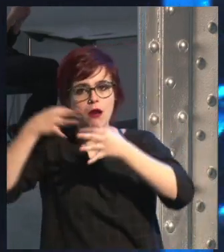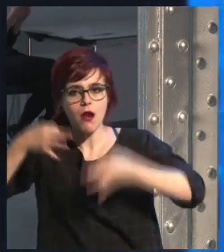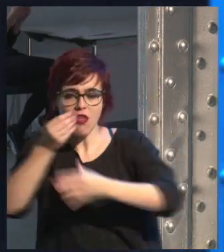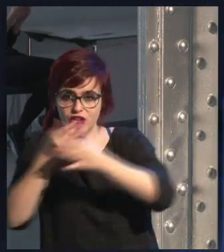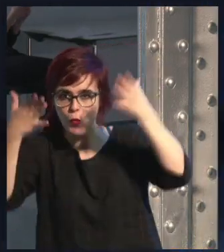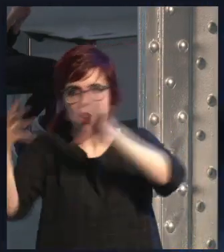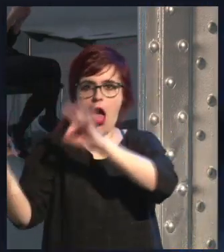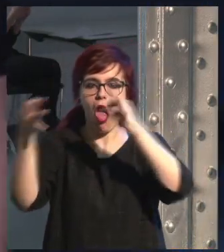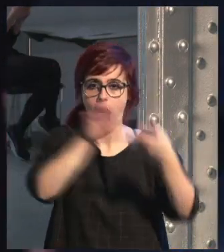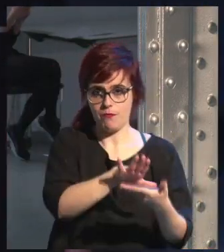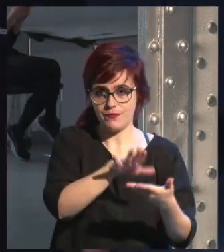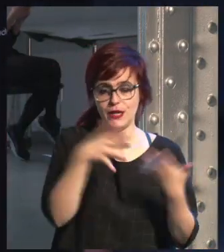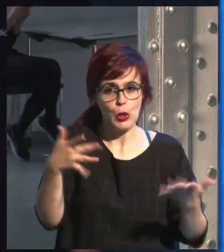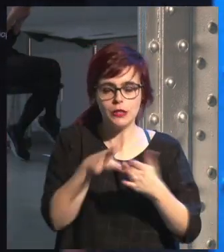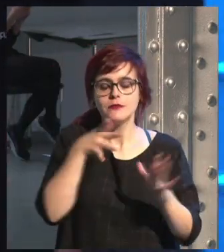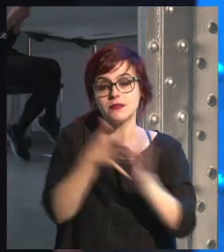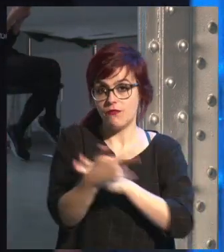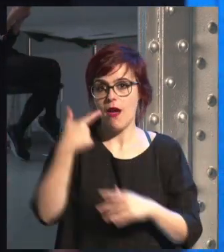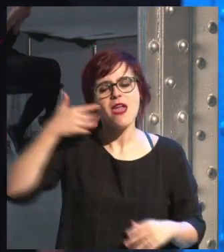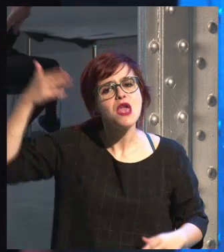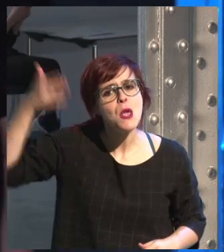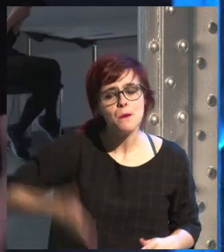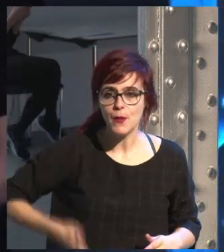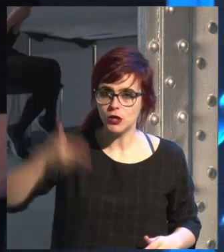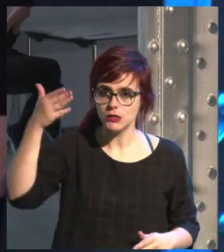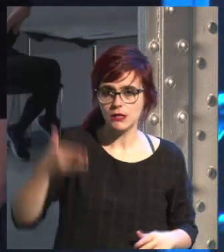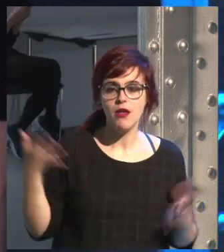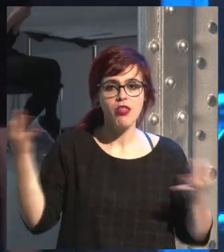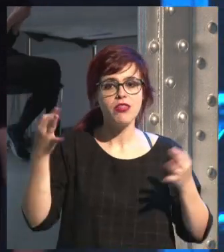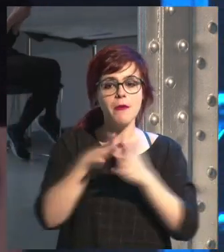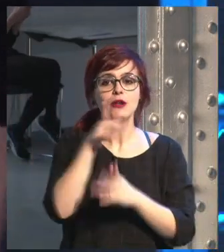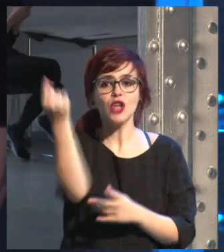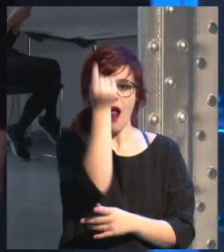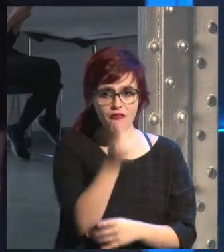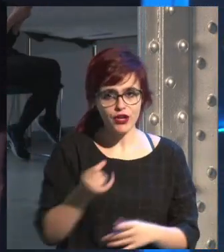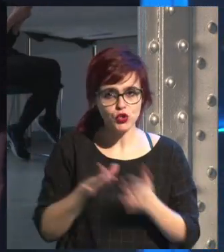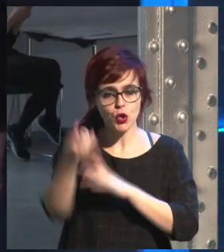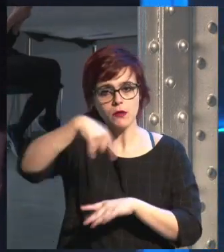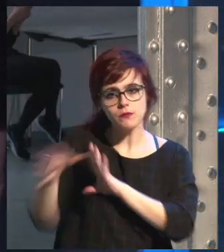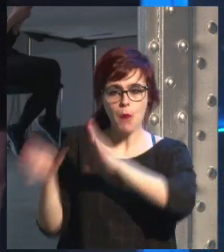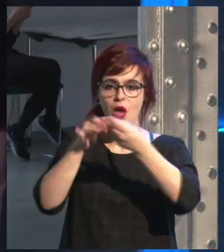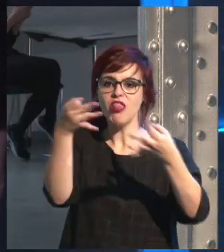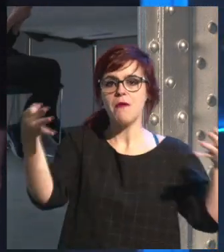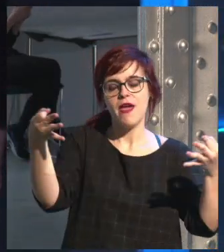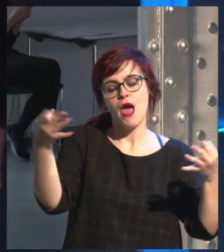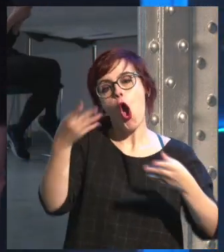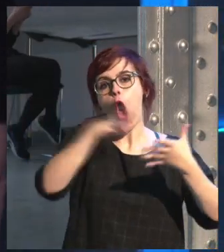gafa de red virtual. Con lo cual, eso nos da una idea de la importancia que es que esos gráficos que metamos ahí estén optimizados.